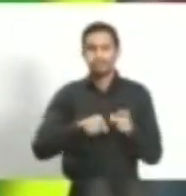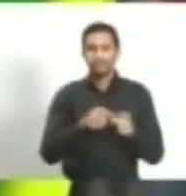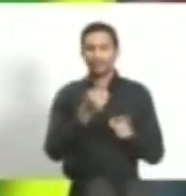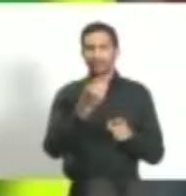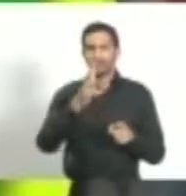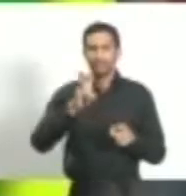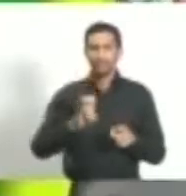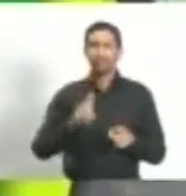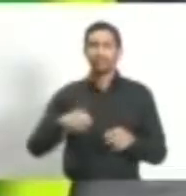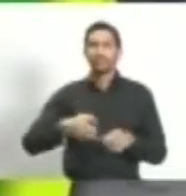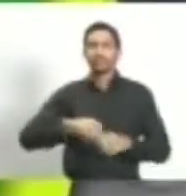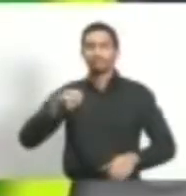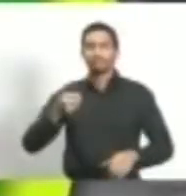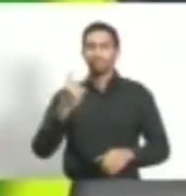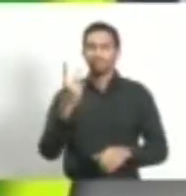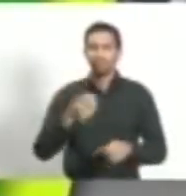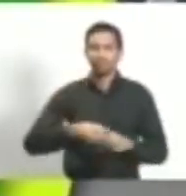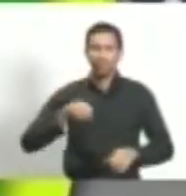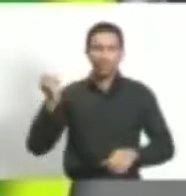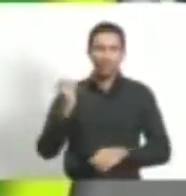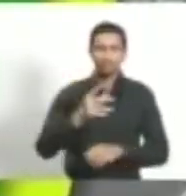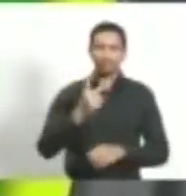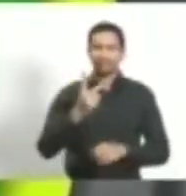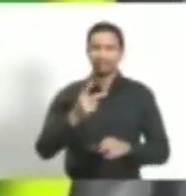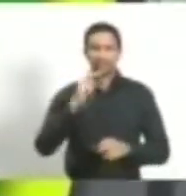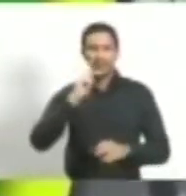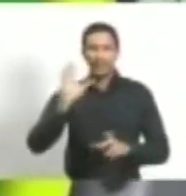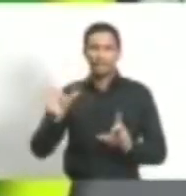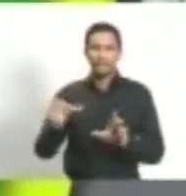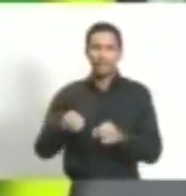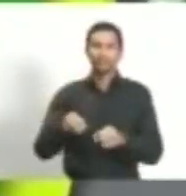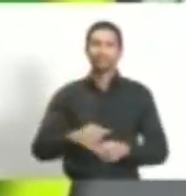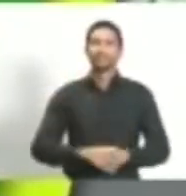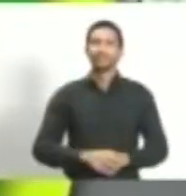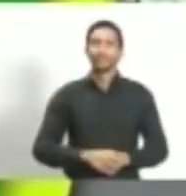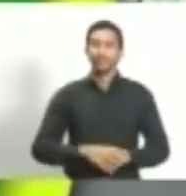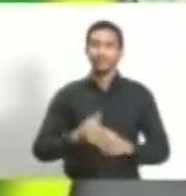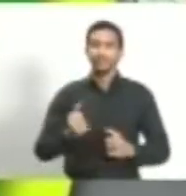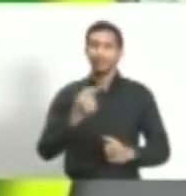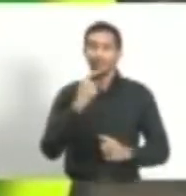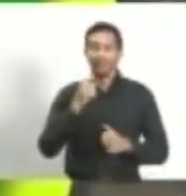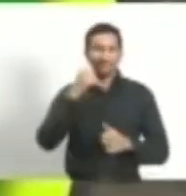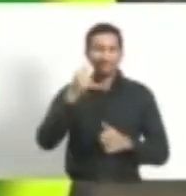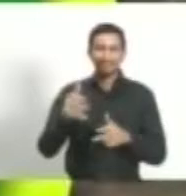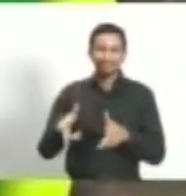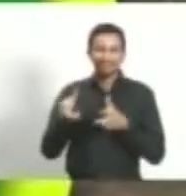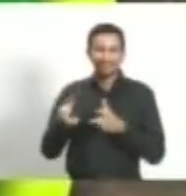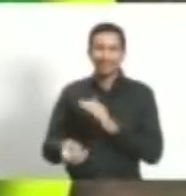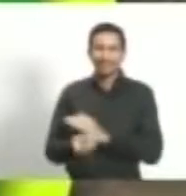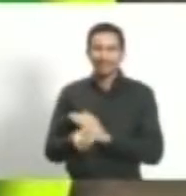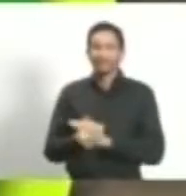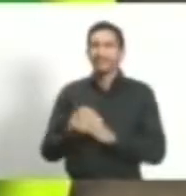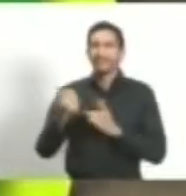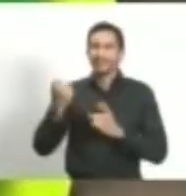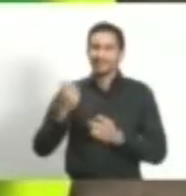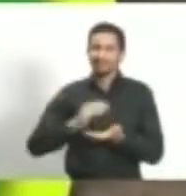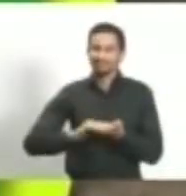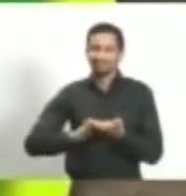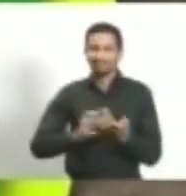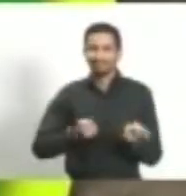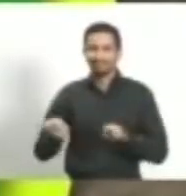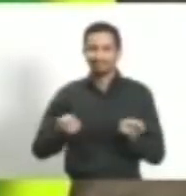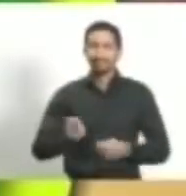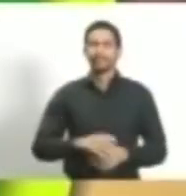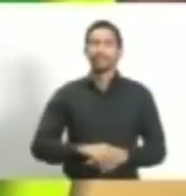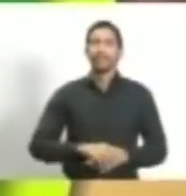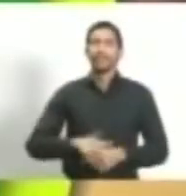granadas de fragmentación. En la región Caribe, la extorsión es un mal no controlado. Defensores de derechos humanos se